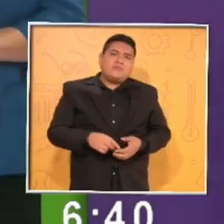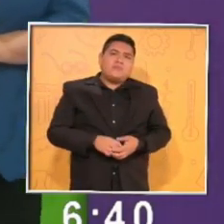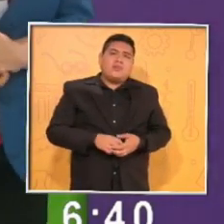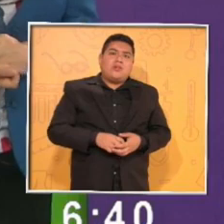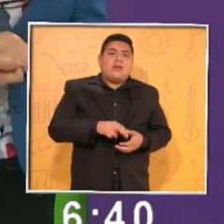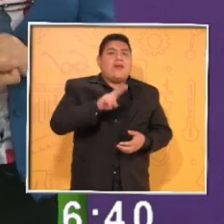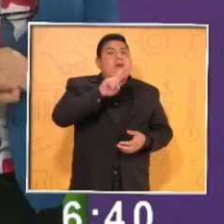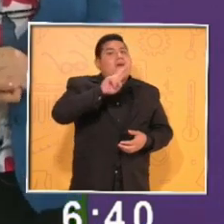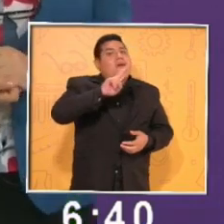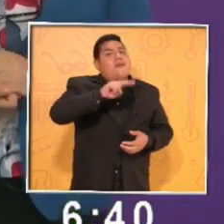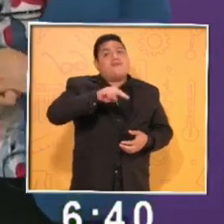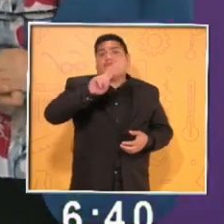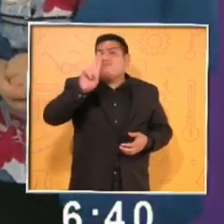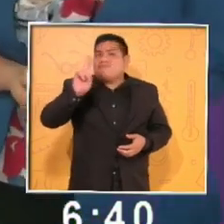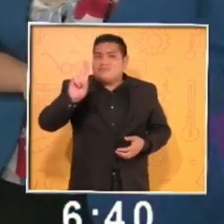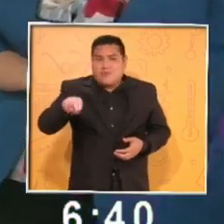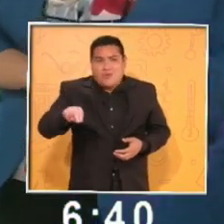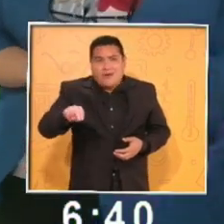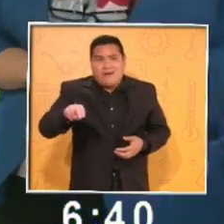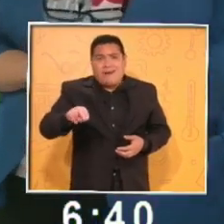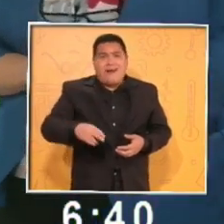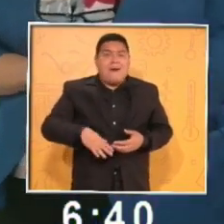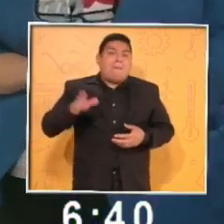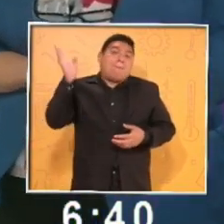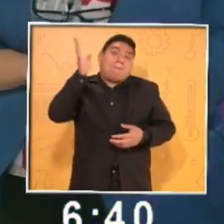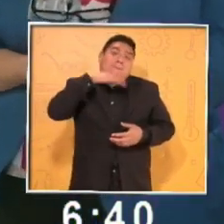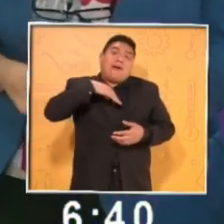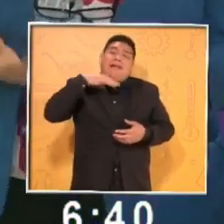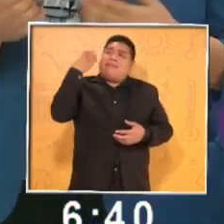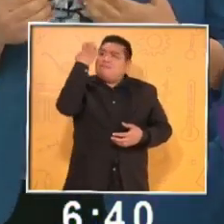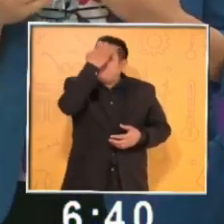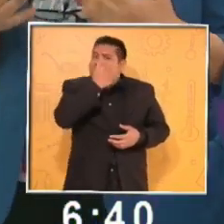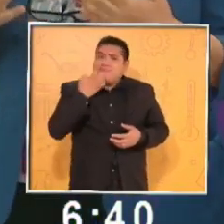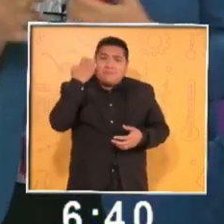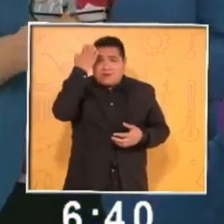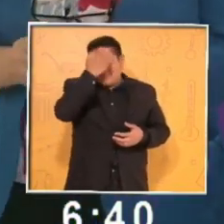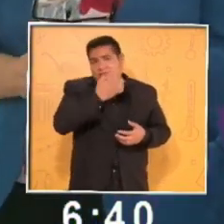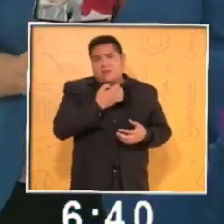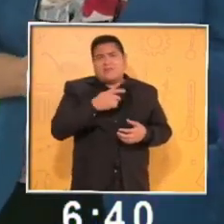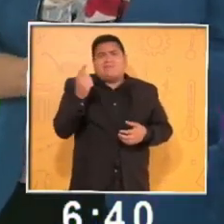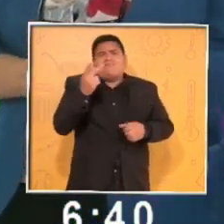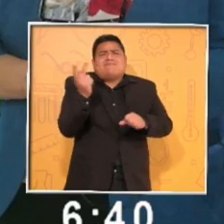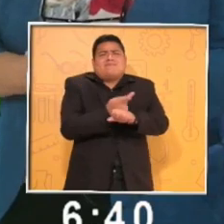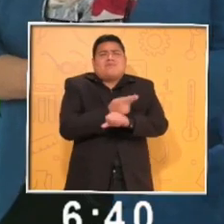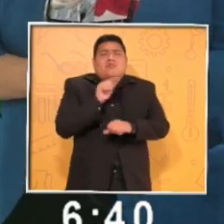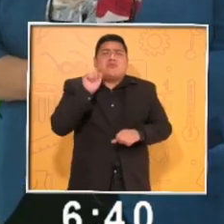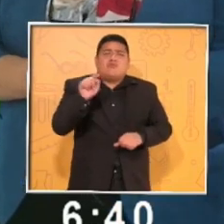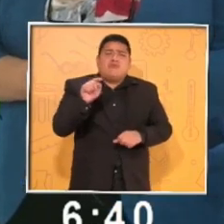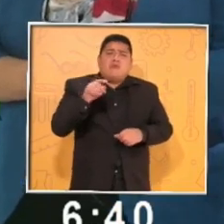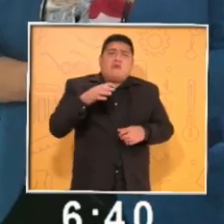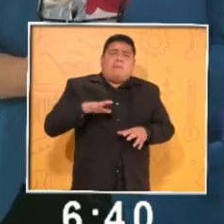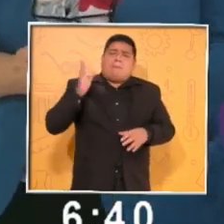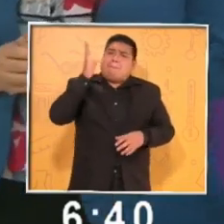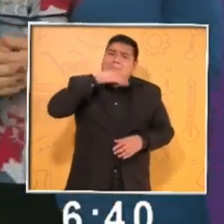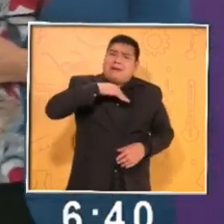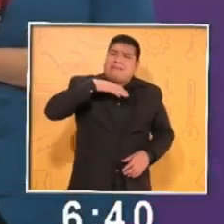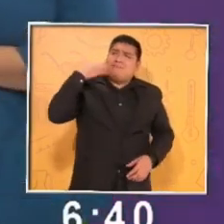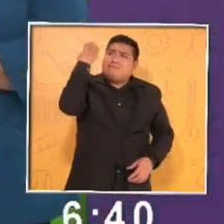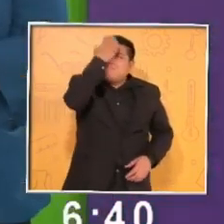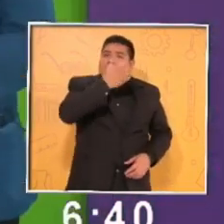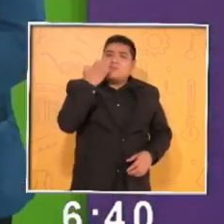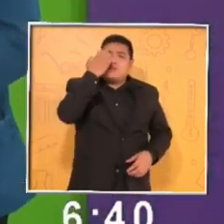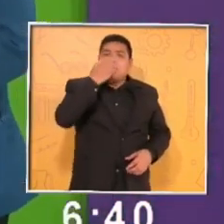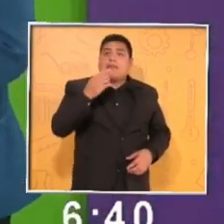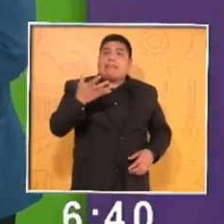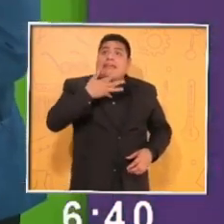nunca han salido mal en ningún examen. ¿Qué sucede cuando me va mal en un examen y tengo que decirle